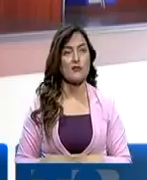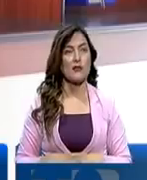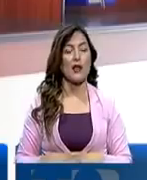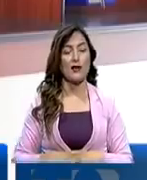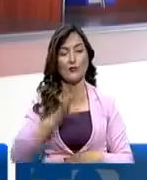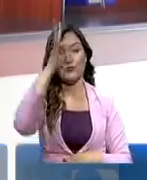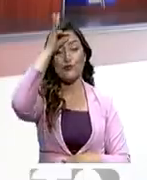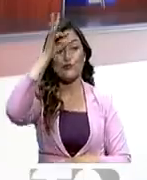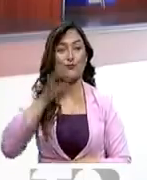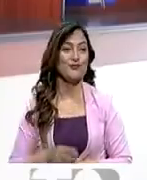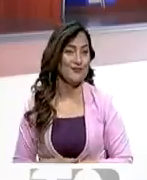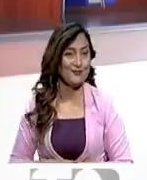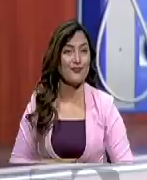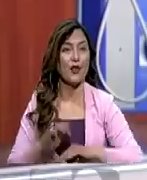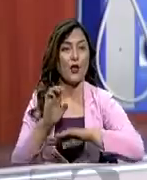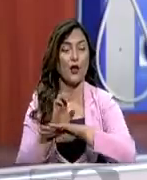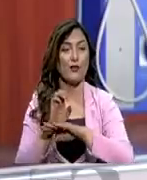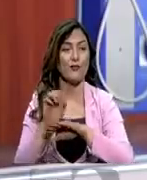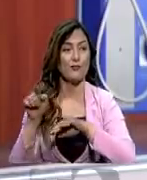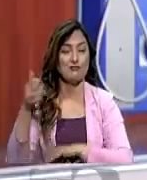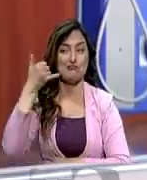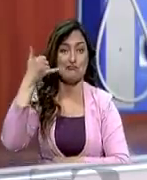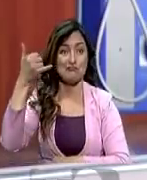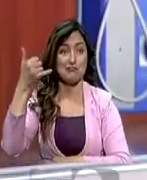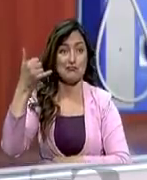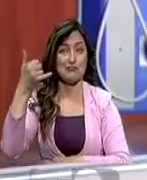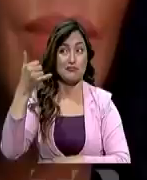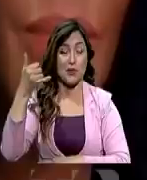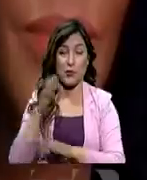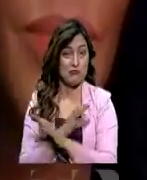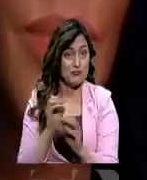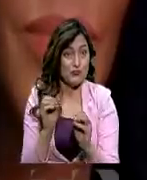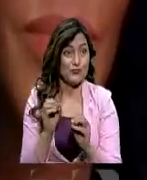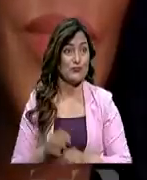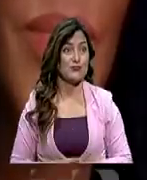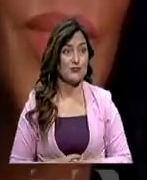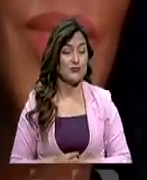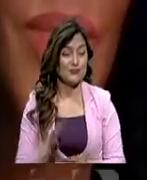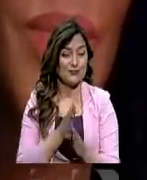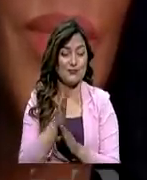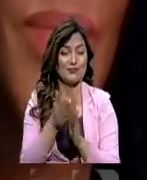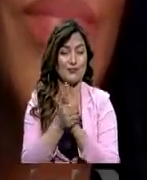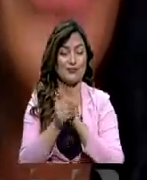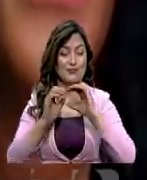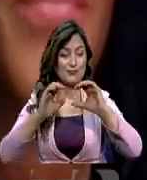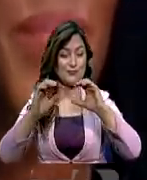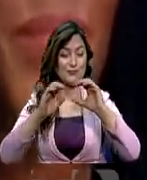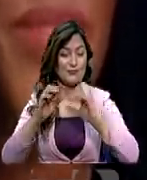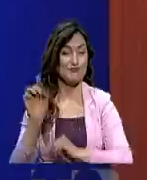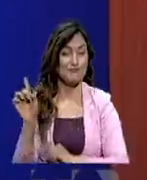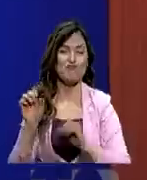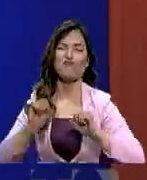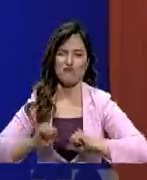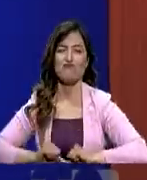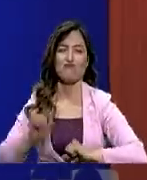salud. Pero Ecuador es un país que puede quedarse sin telefonía pública. Según el catedrático y experto en telecomunicaciones, sí